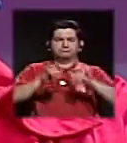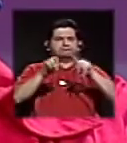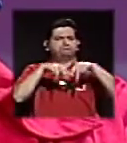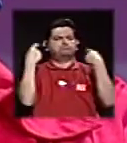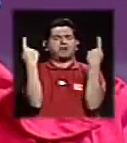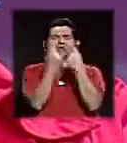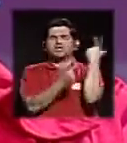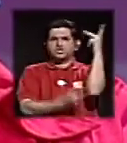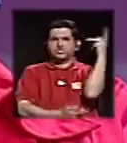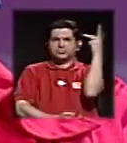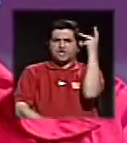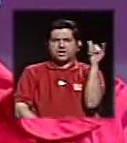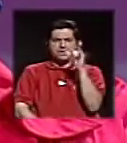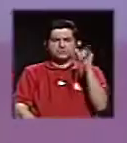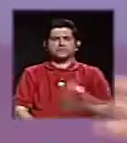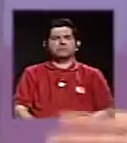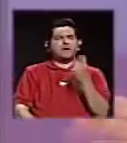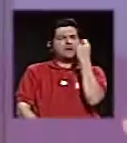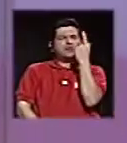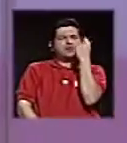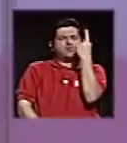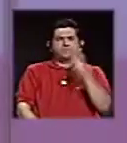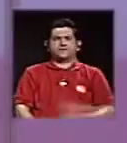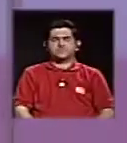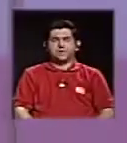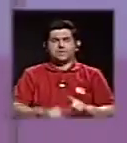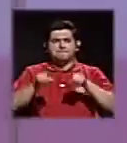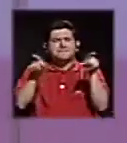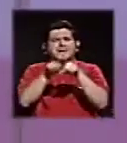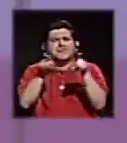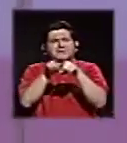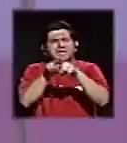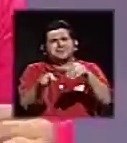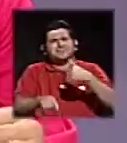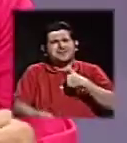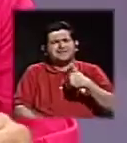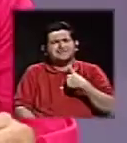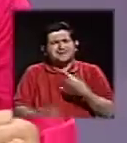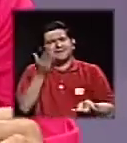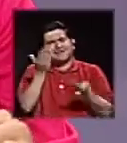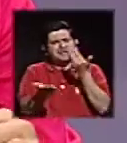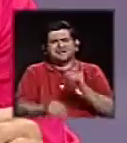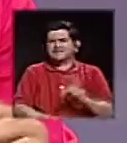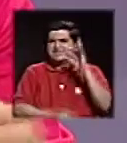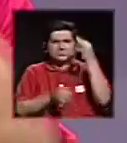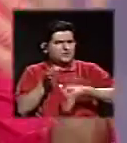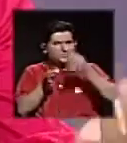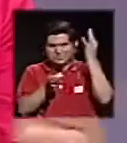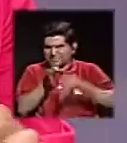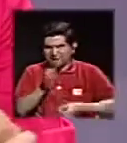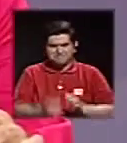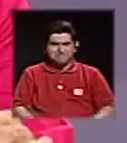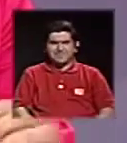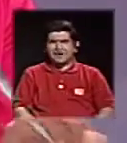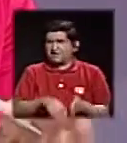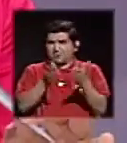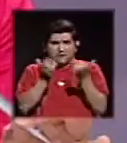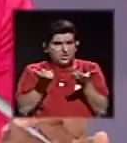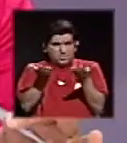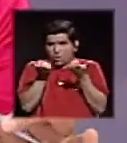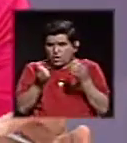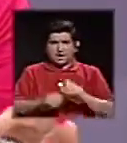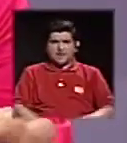políticos la experiencia de las interpretaciones porque porque además aquí también había digamos no era tan sencillo o sea no querían